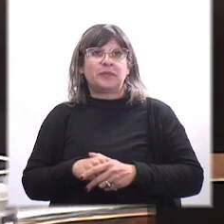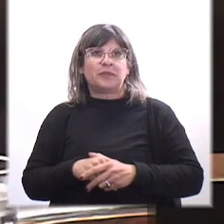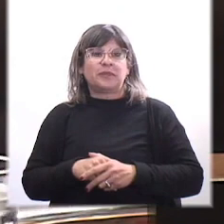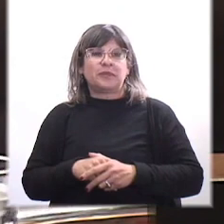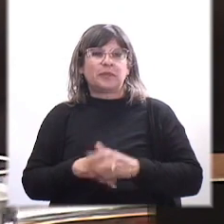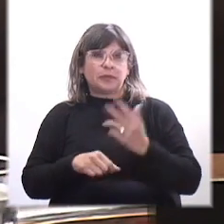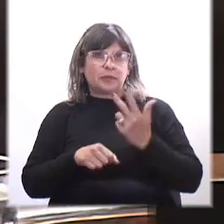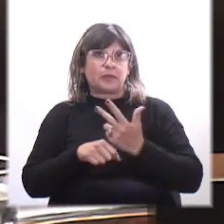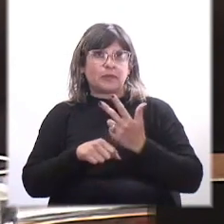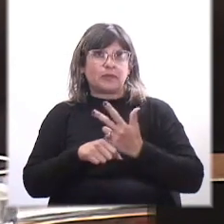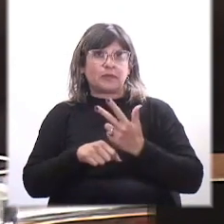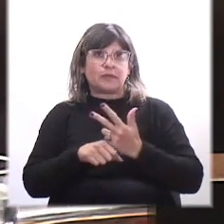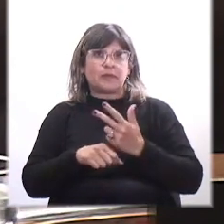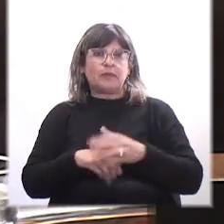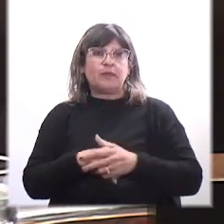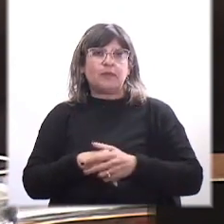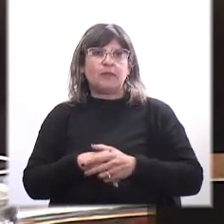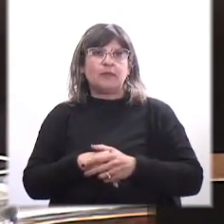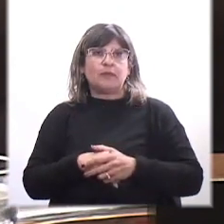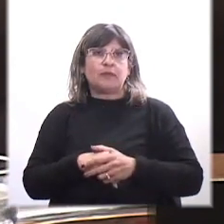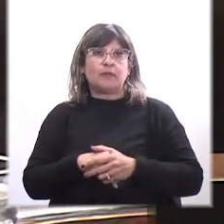La tercera